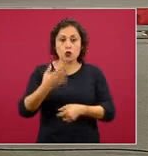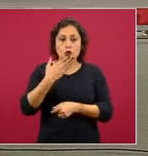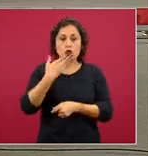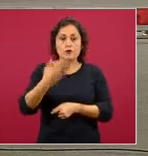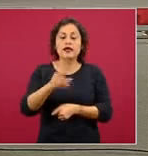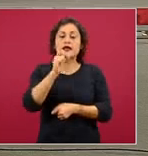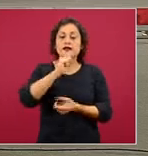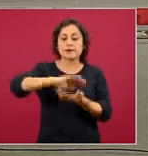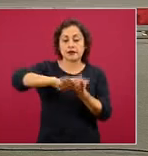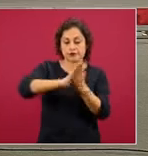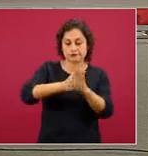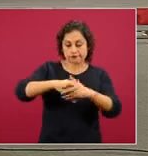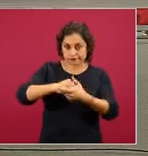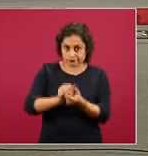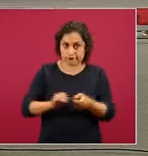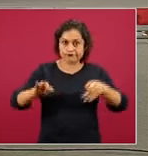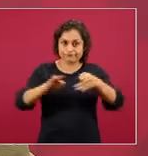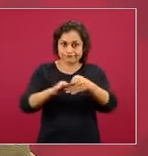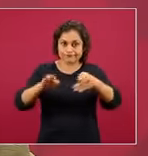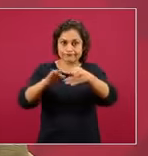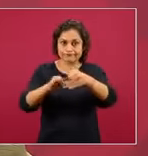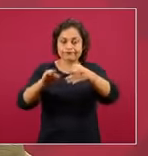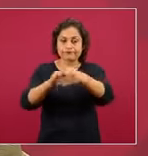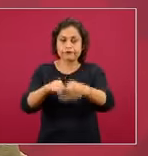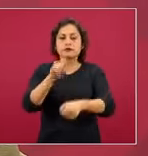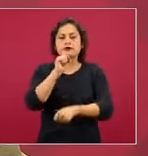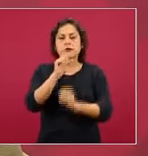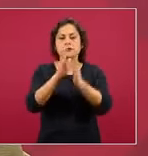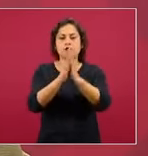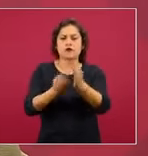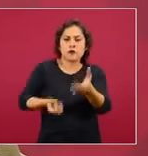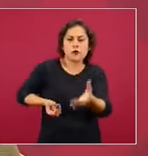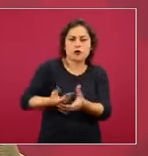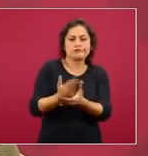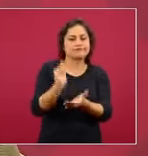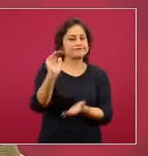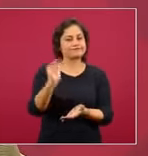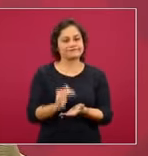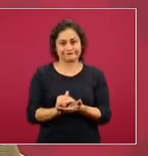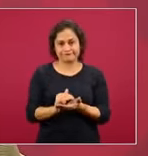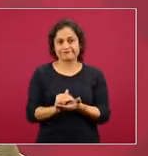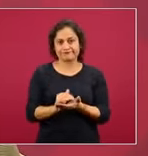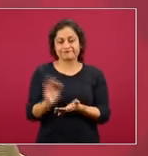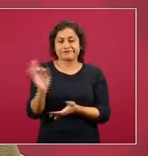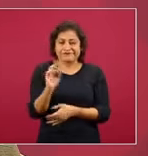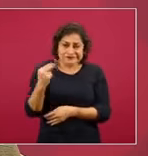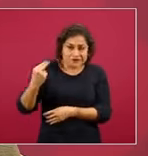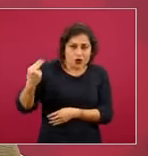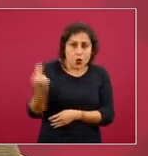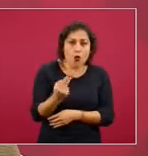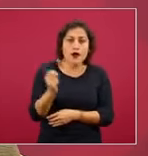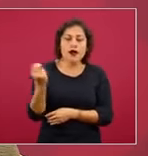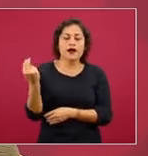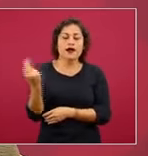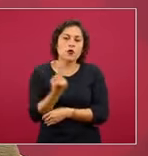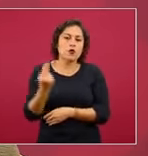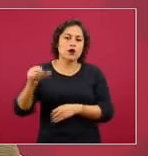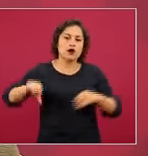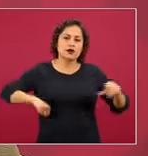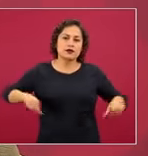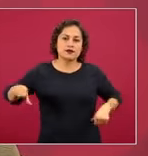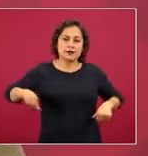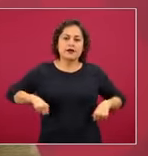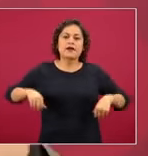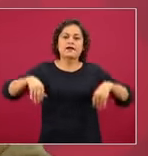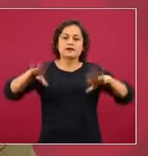lavado de manos y también salir lo menos posible, solamente si es caso necesario, si son actividades esenciales, salir a la